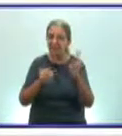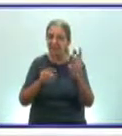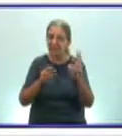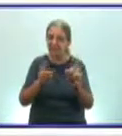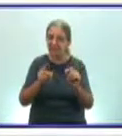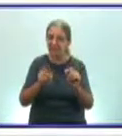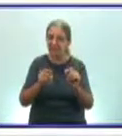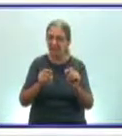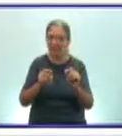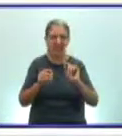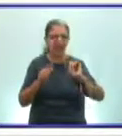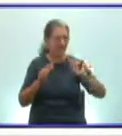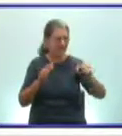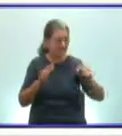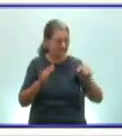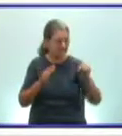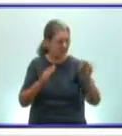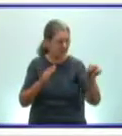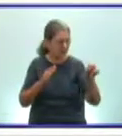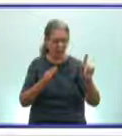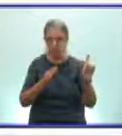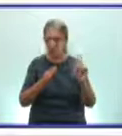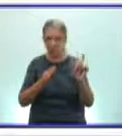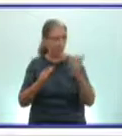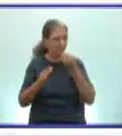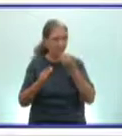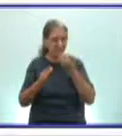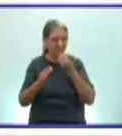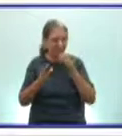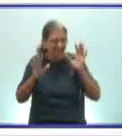una expresión decimal. ¿Qué opinas?